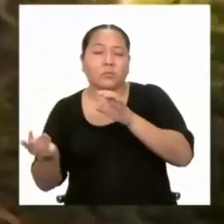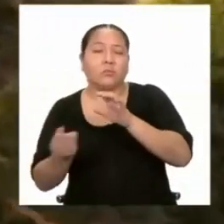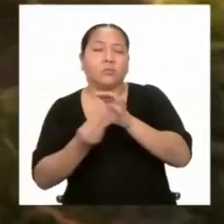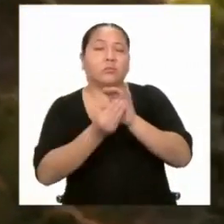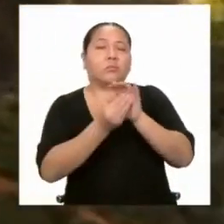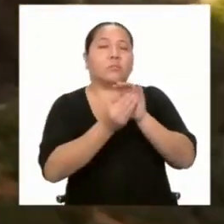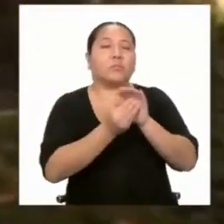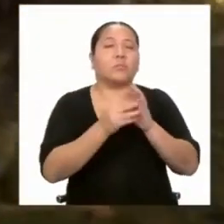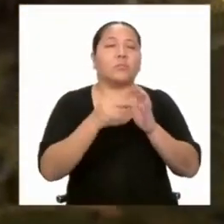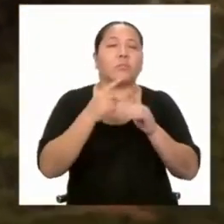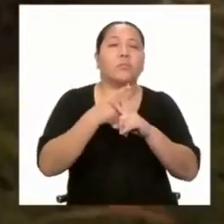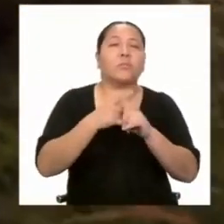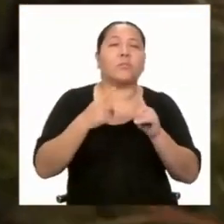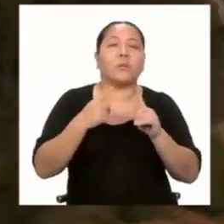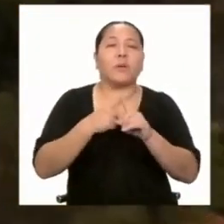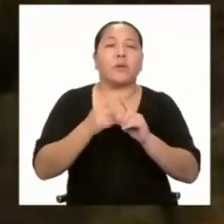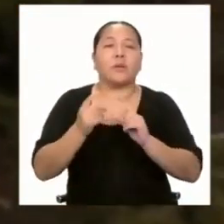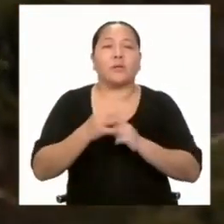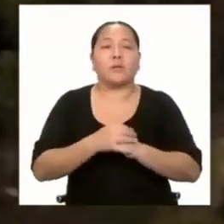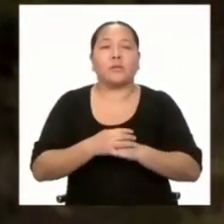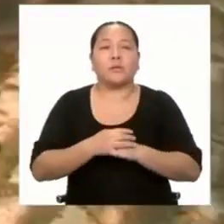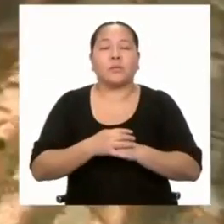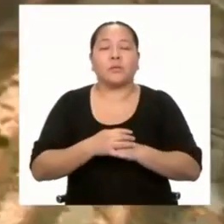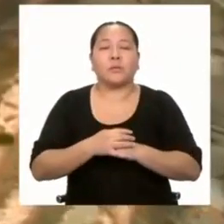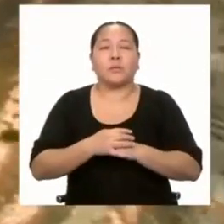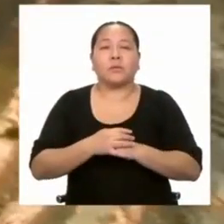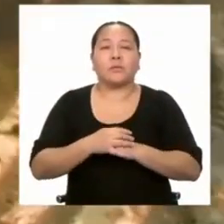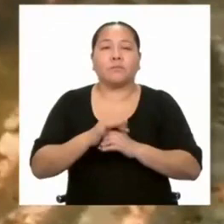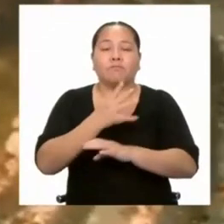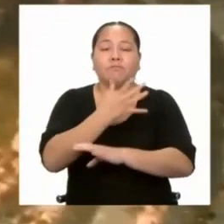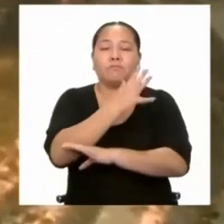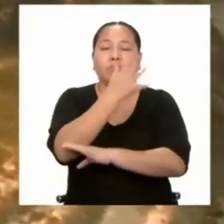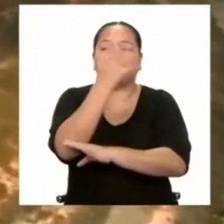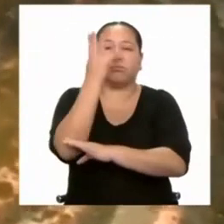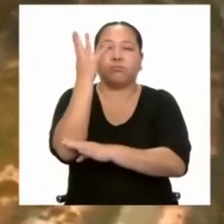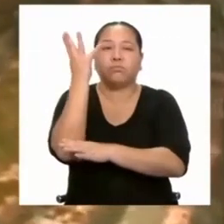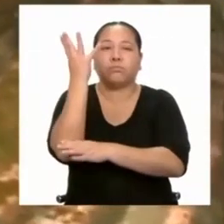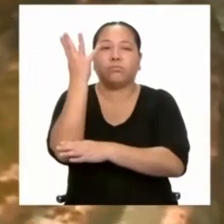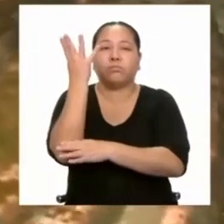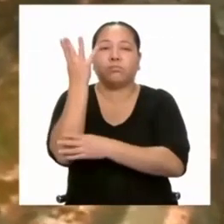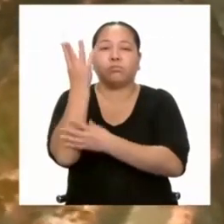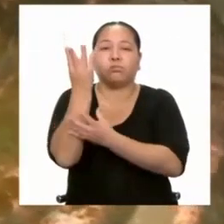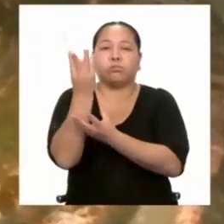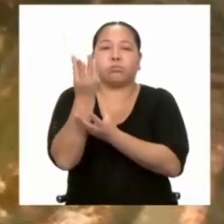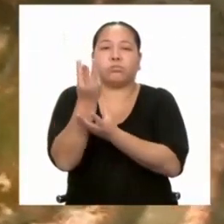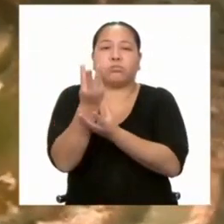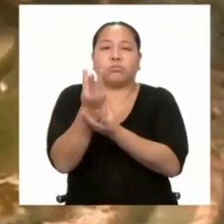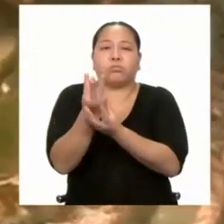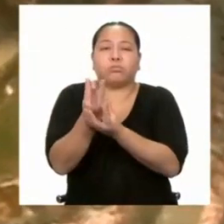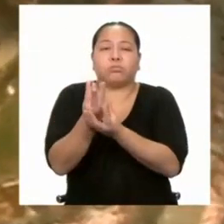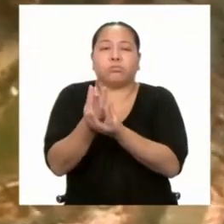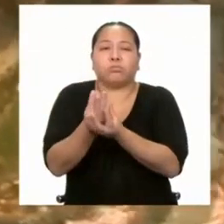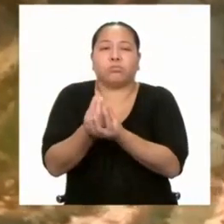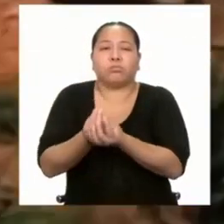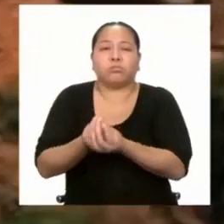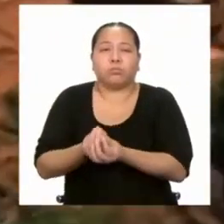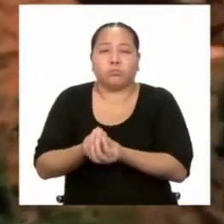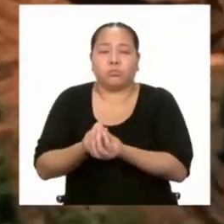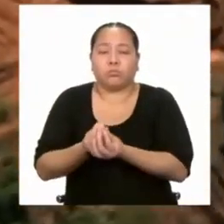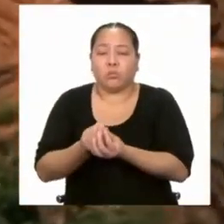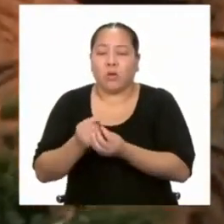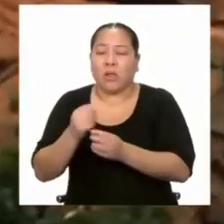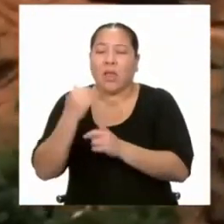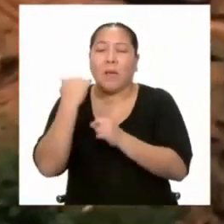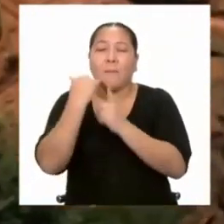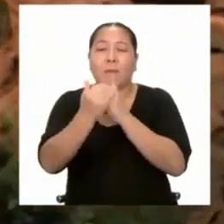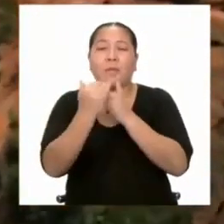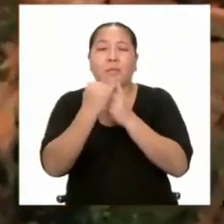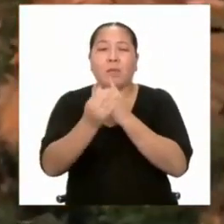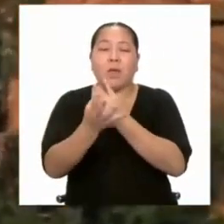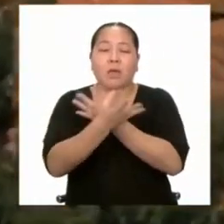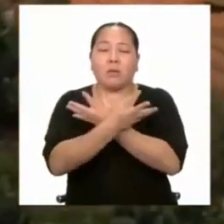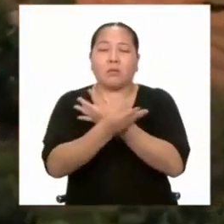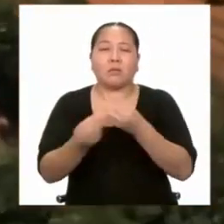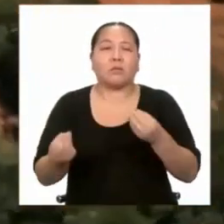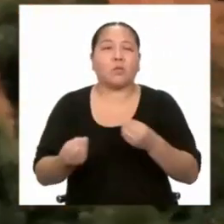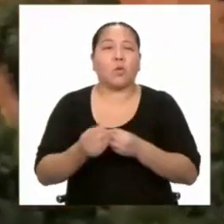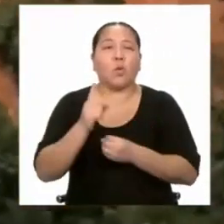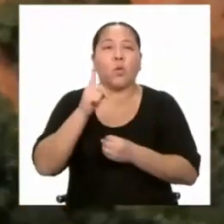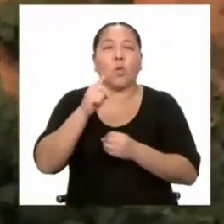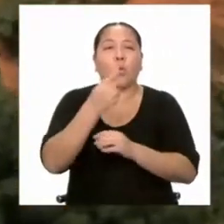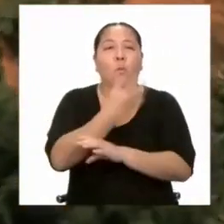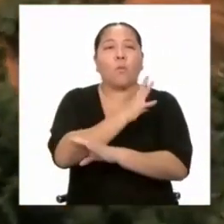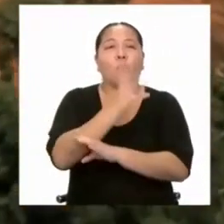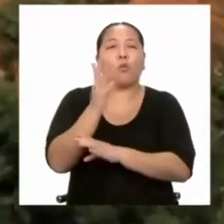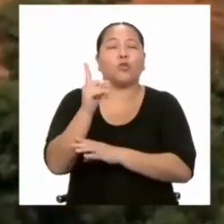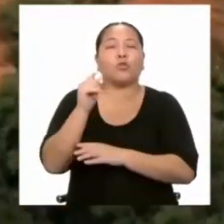Pero la oferta ha ido disminuyendo. La mitad de los bosques del mundo han desaparecido. Un bosque tropical